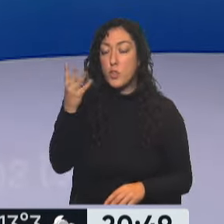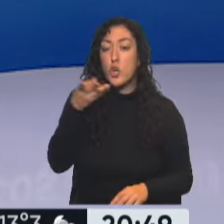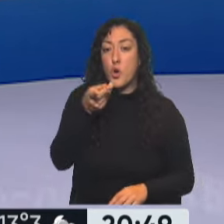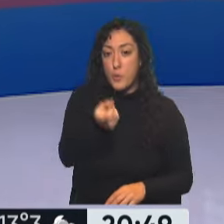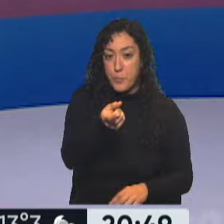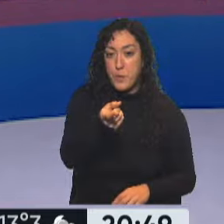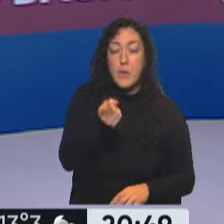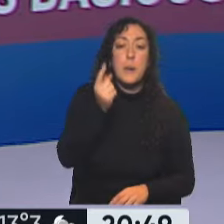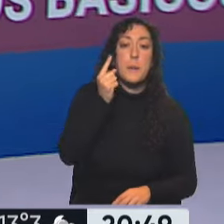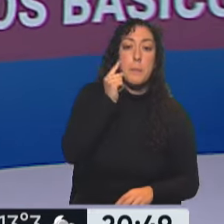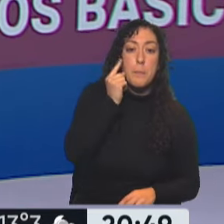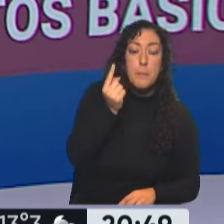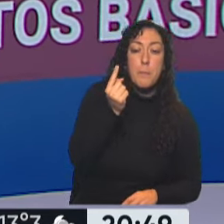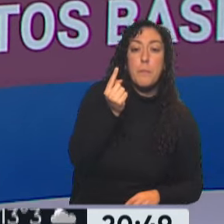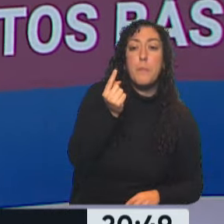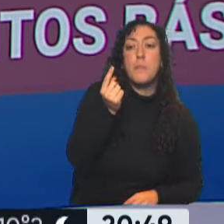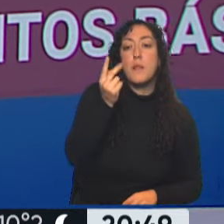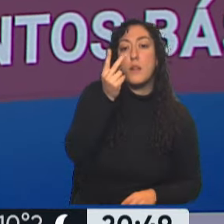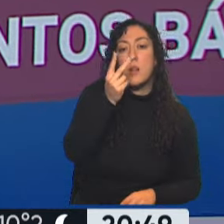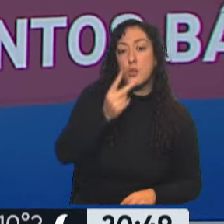1.277,44 y para la venta con una caída de